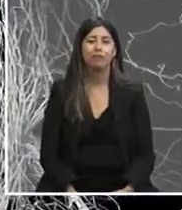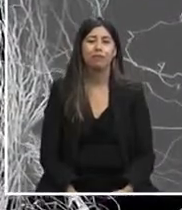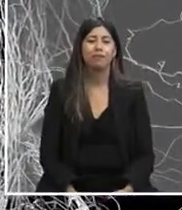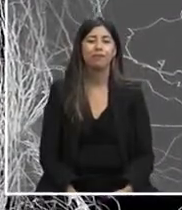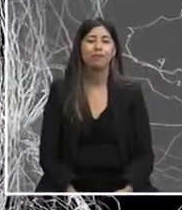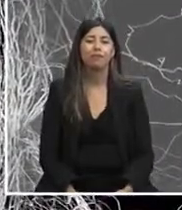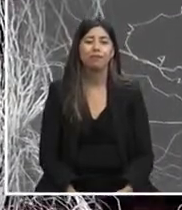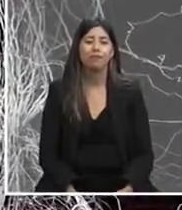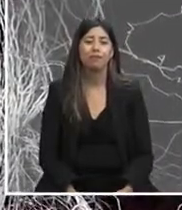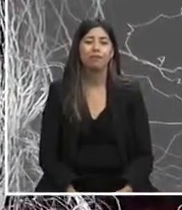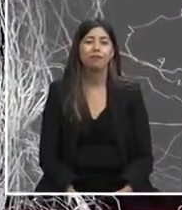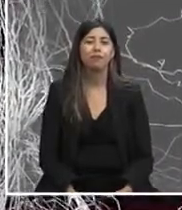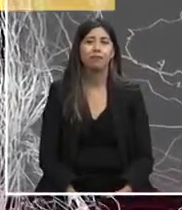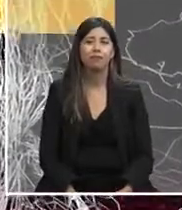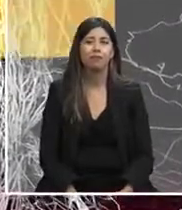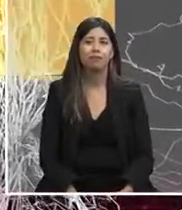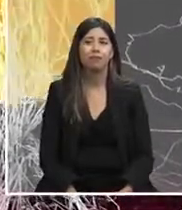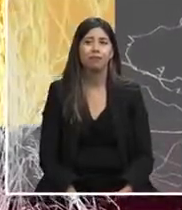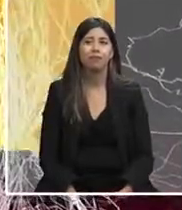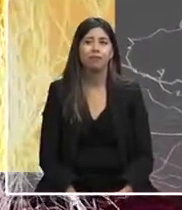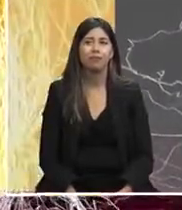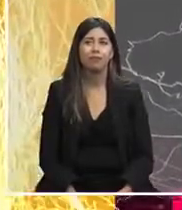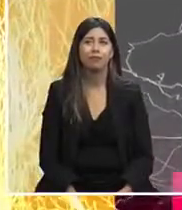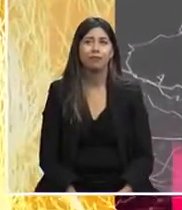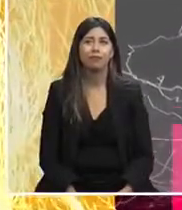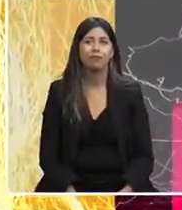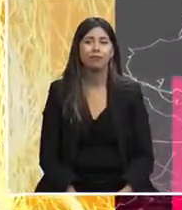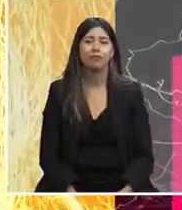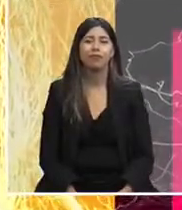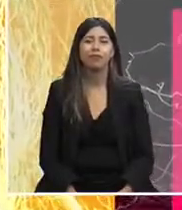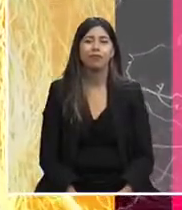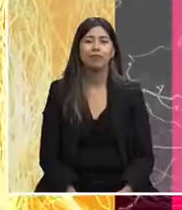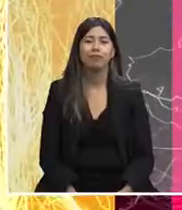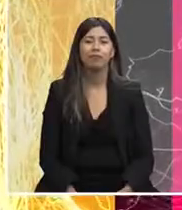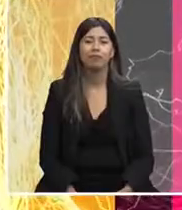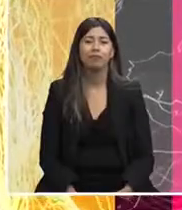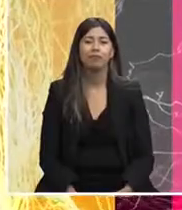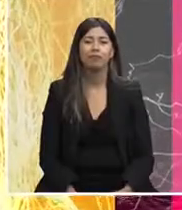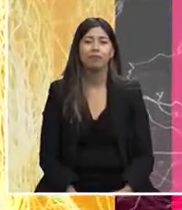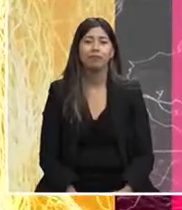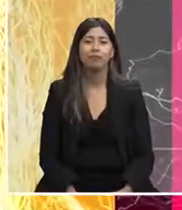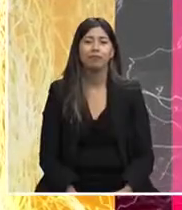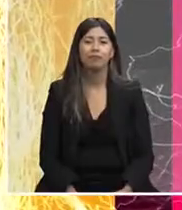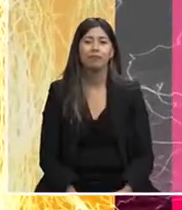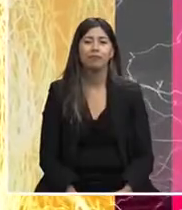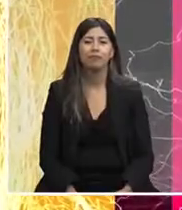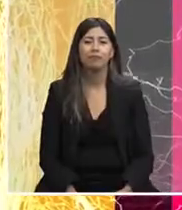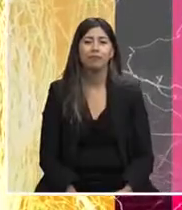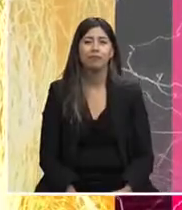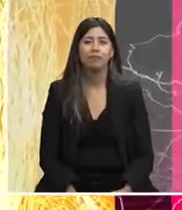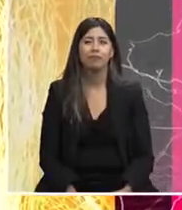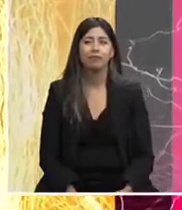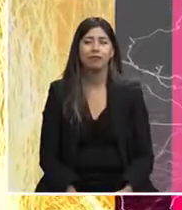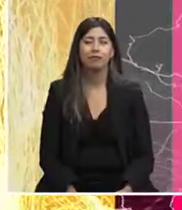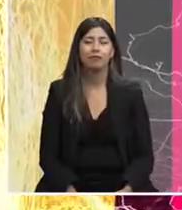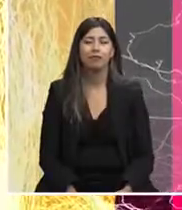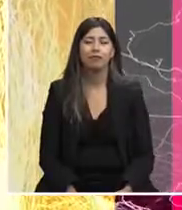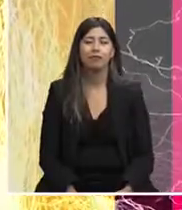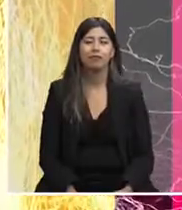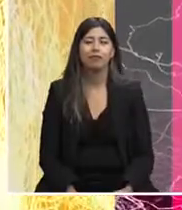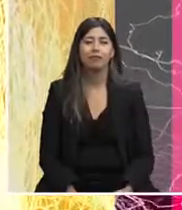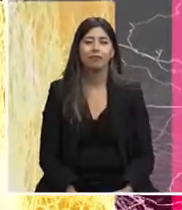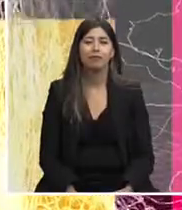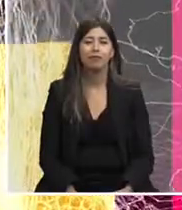Our species, Homo sapiens, arose on the savannas of Africa 200,000 years ago. What set us apart from the